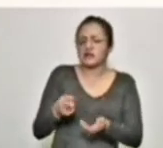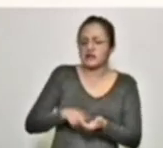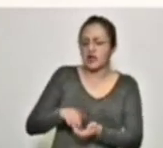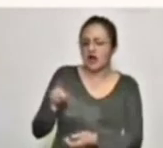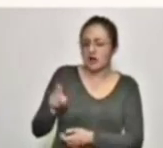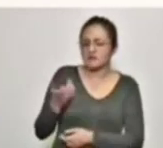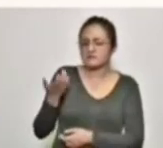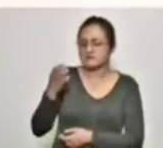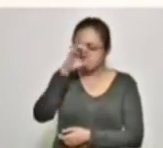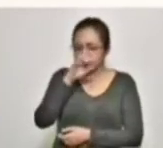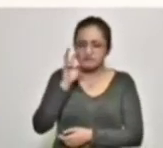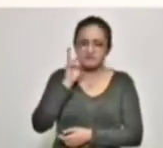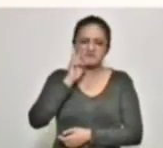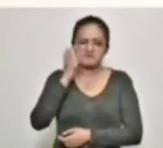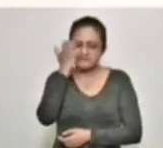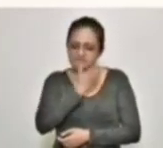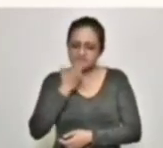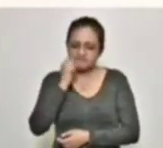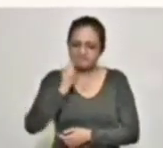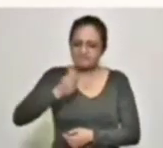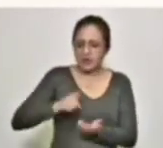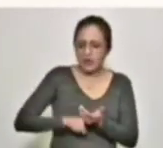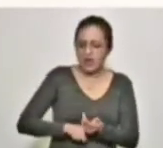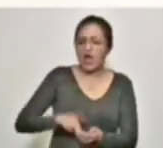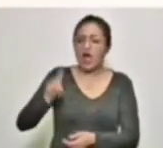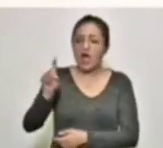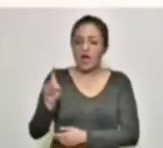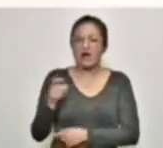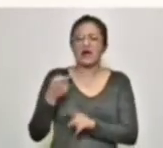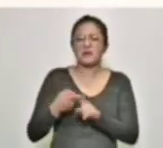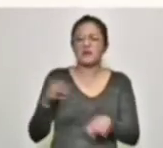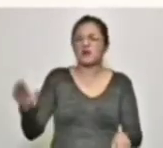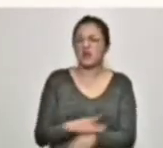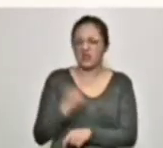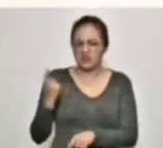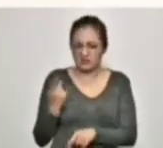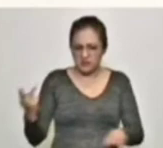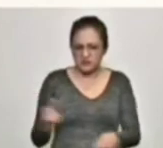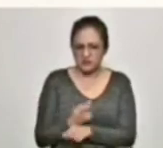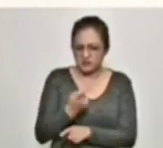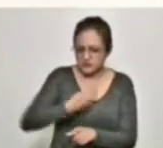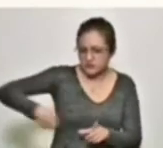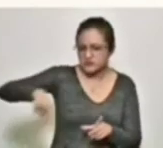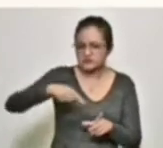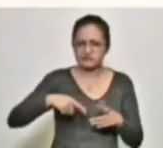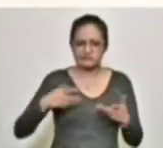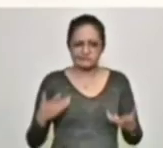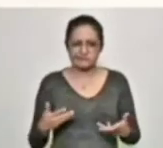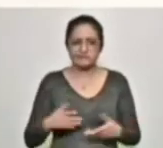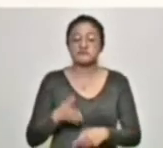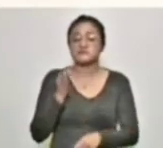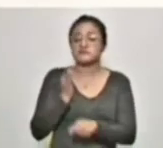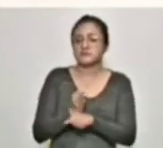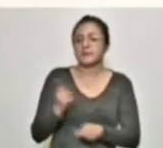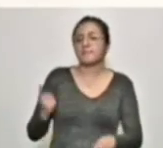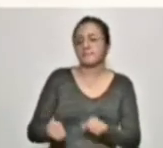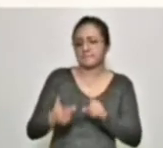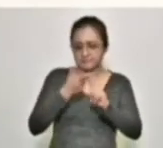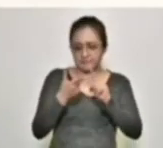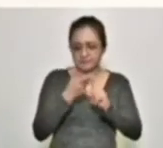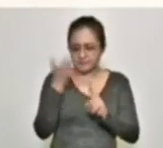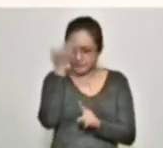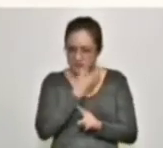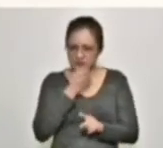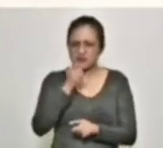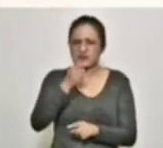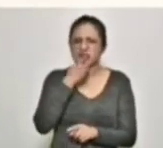través de métodos científicos las condiciones o procesos que dieron origen a este socavón. En una primera fase, los estudios